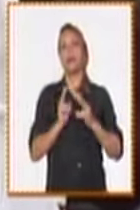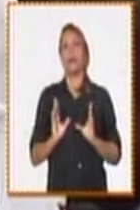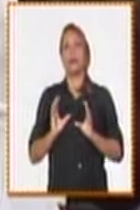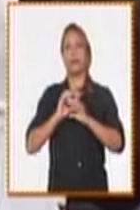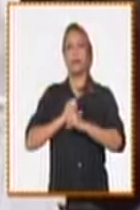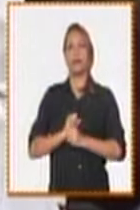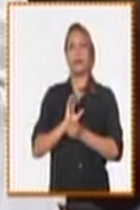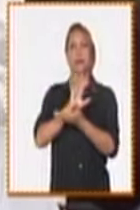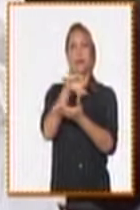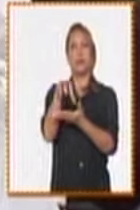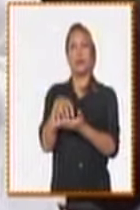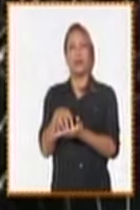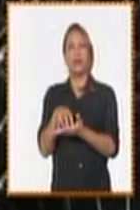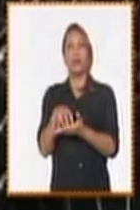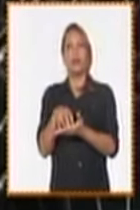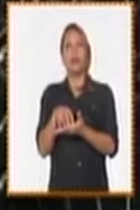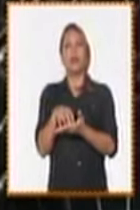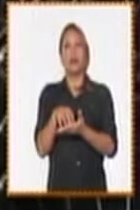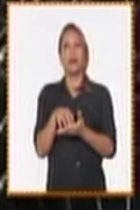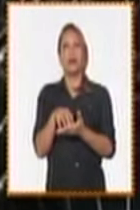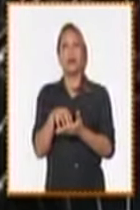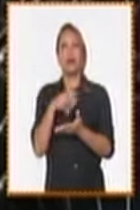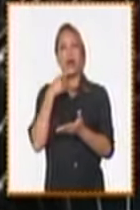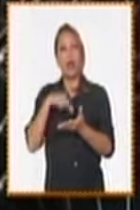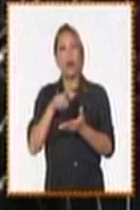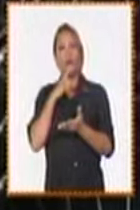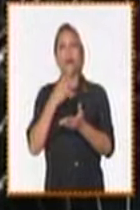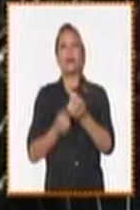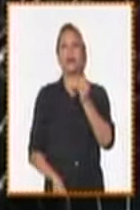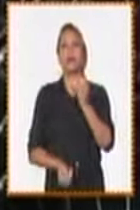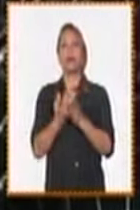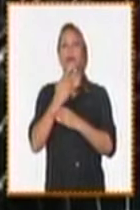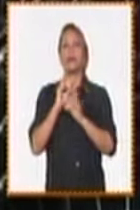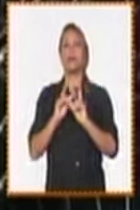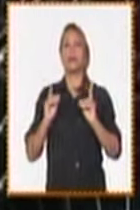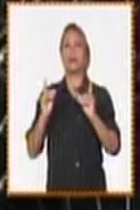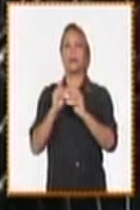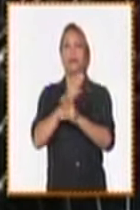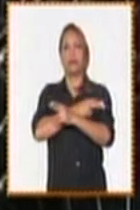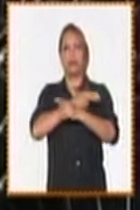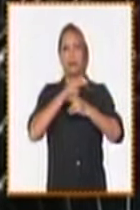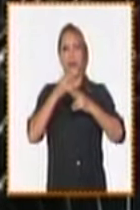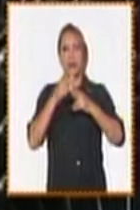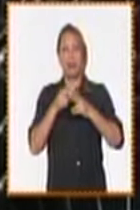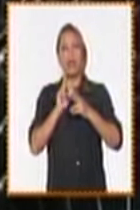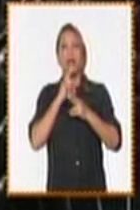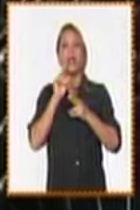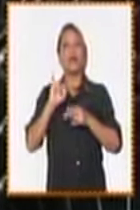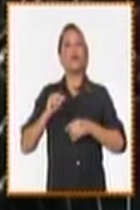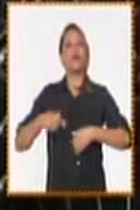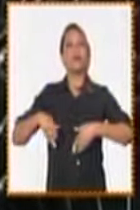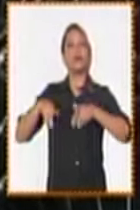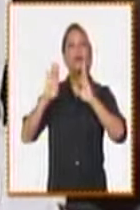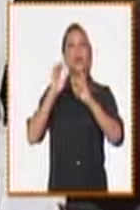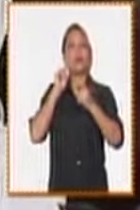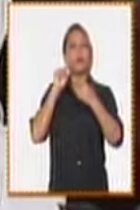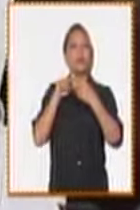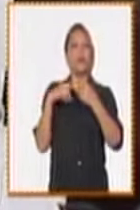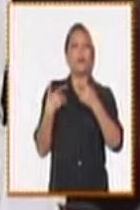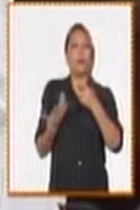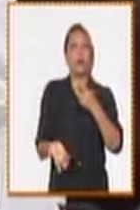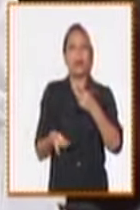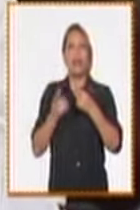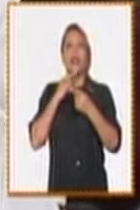de la ciudad con la constitución de la Oficina del Historiador, que va a ser una institución que va a tener como objetivo precisamente